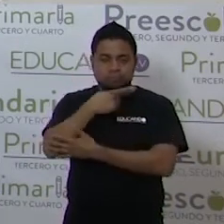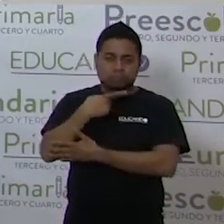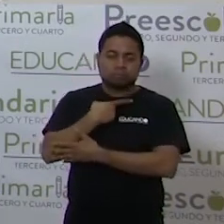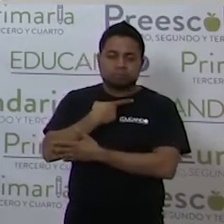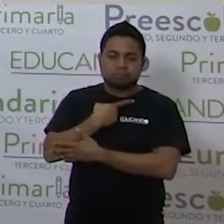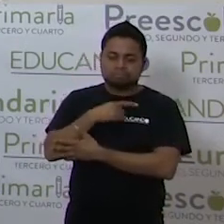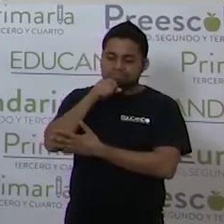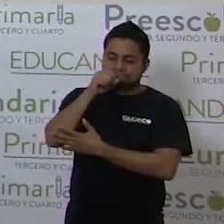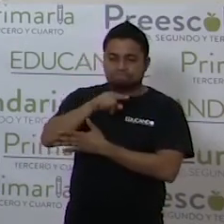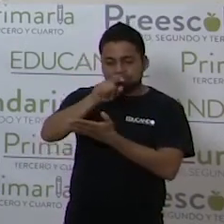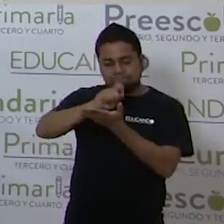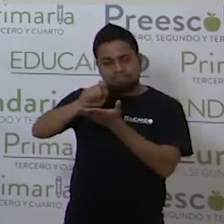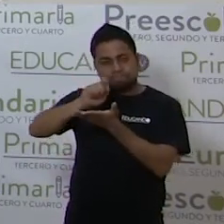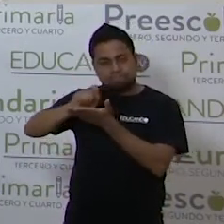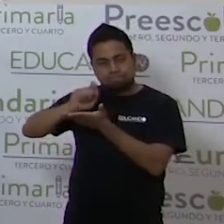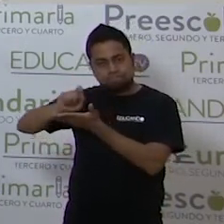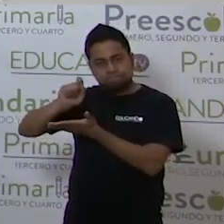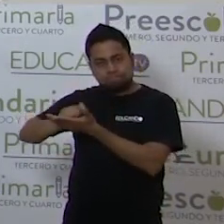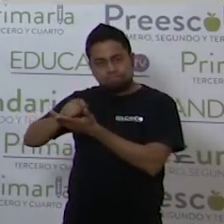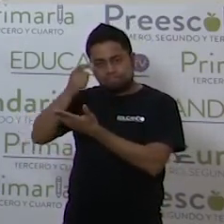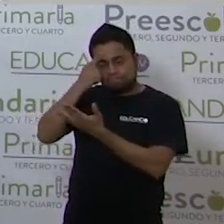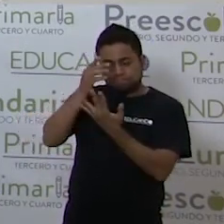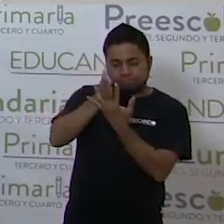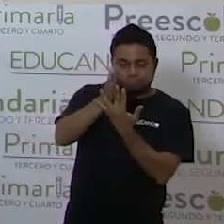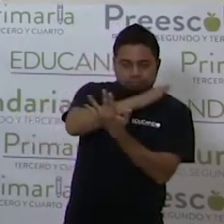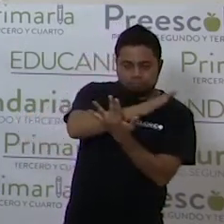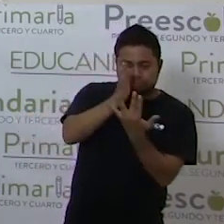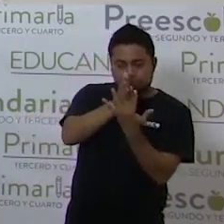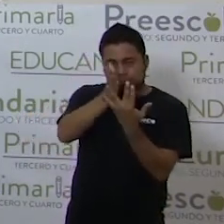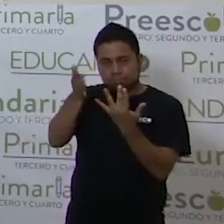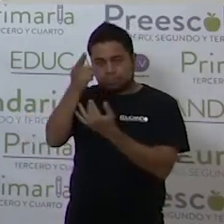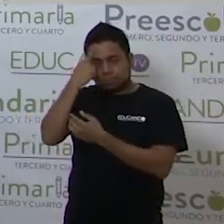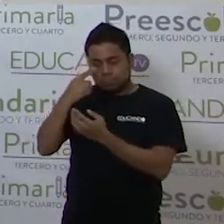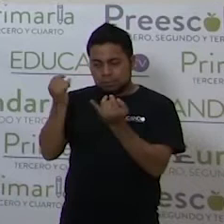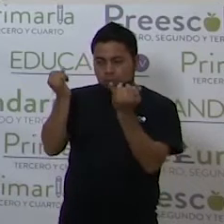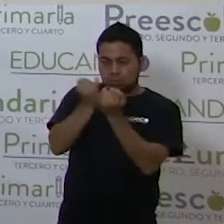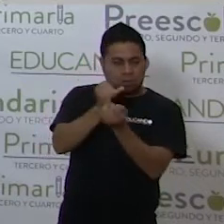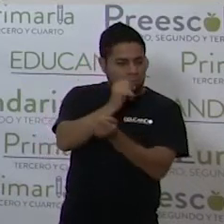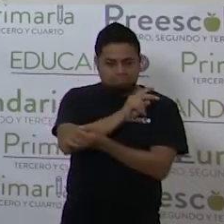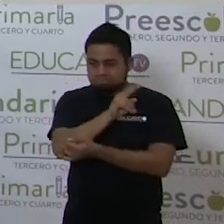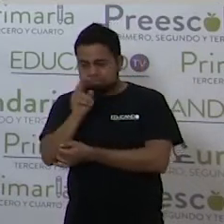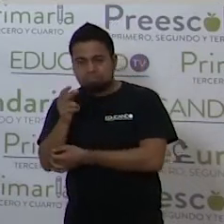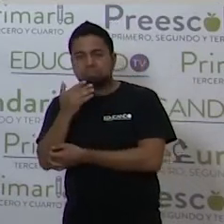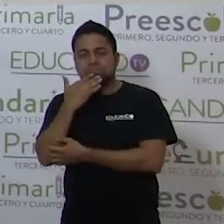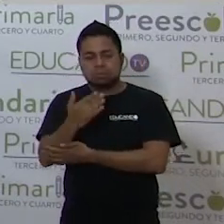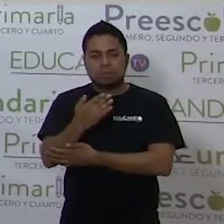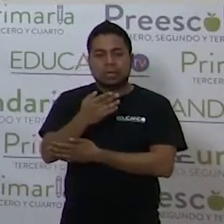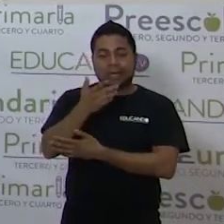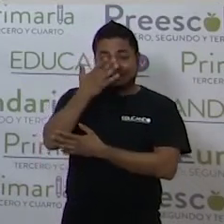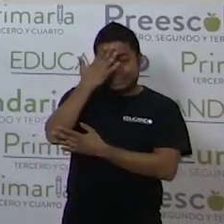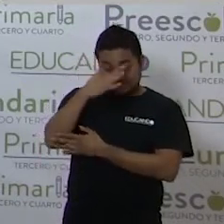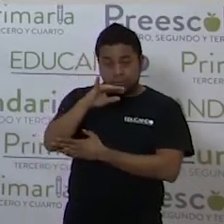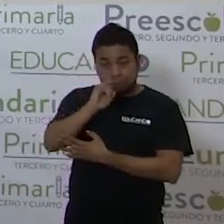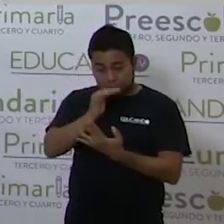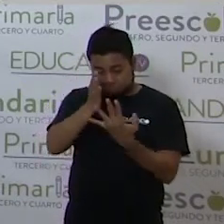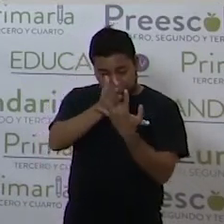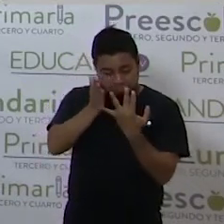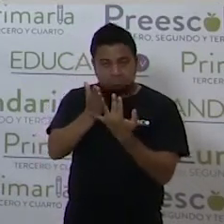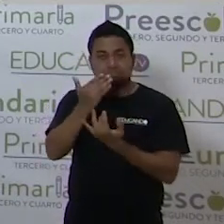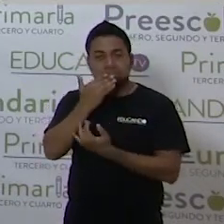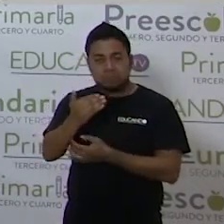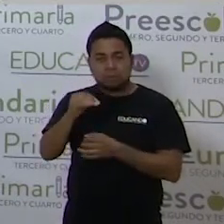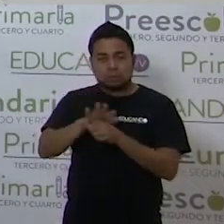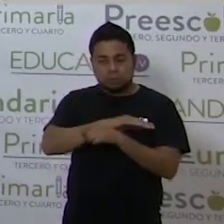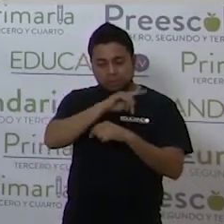la misma operación en los dos miembros para que la igualdad se cubra y sabemos que se cumple porque vamos